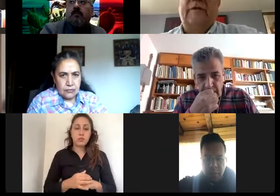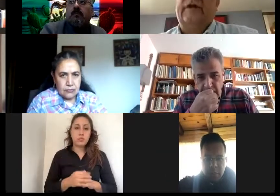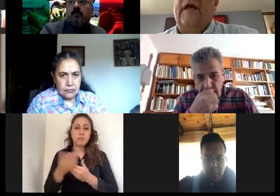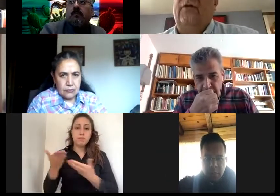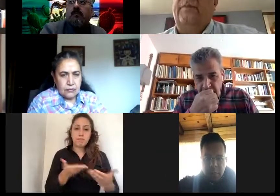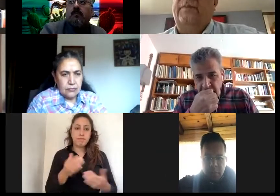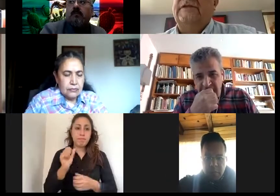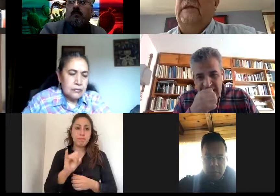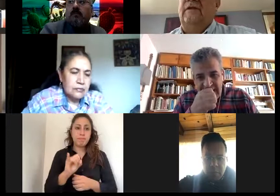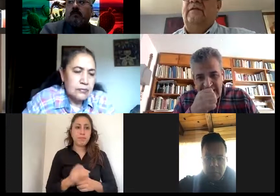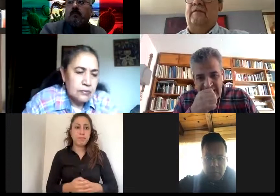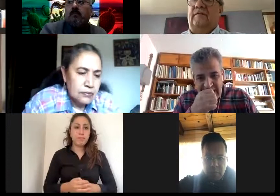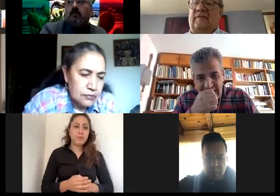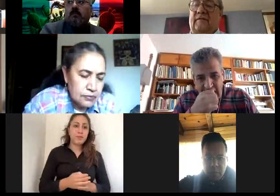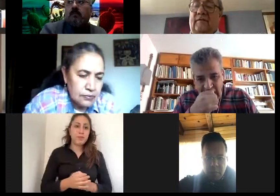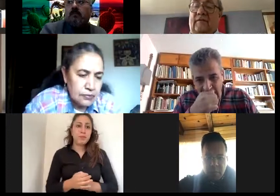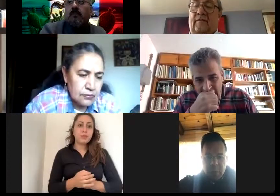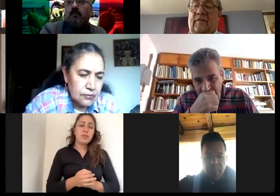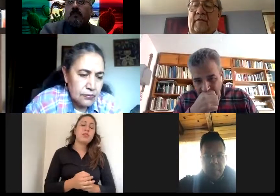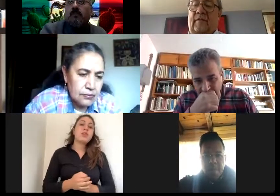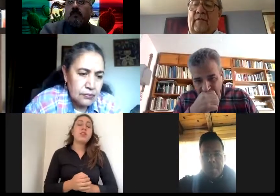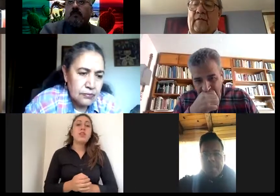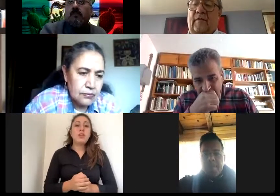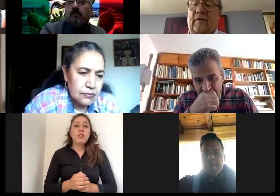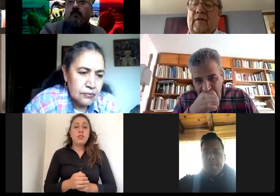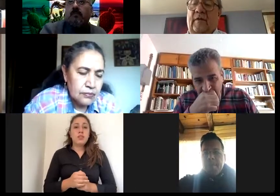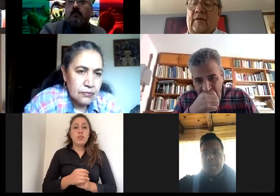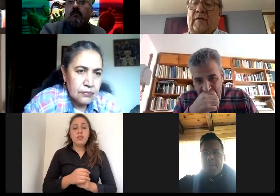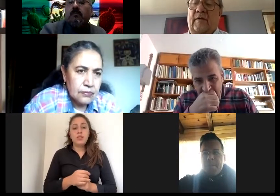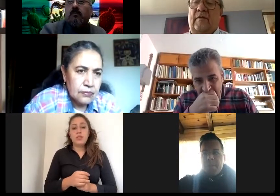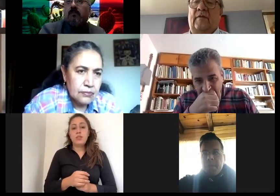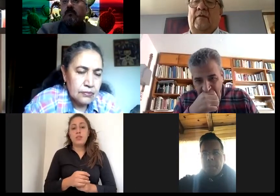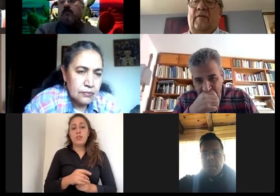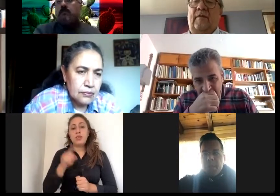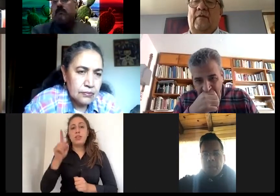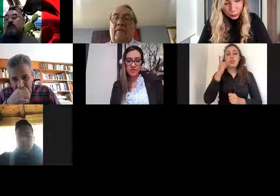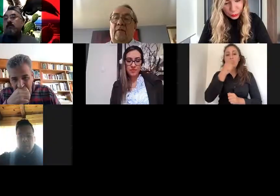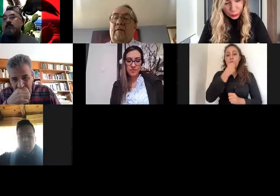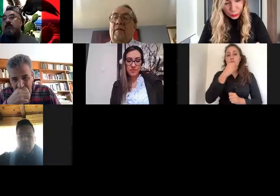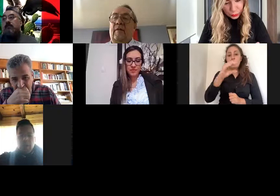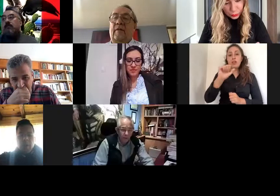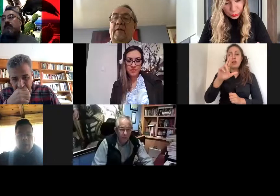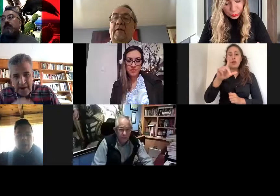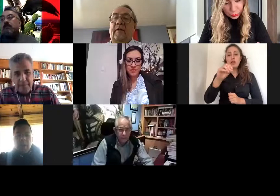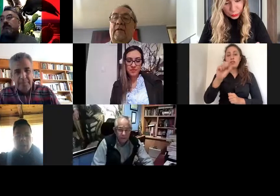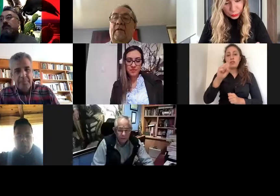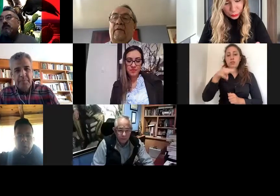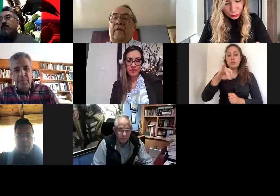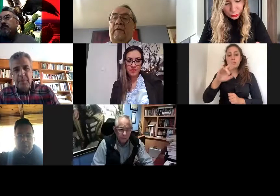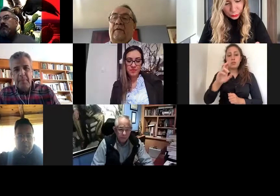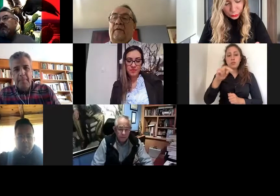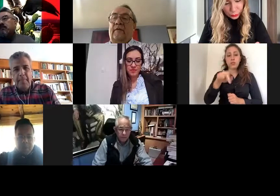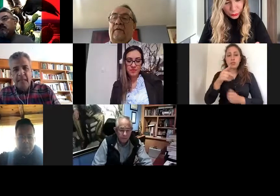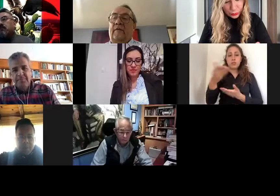Presente. Ricardo Ruiz, presente. Bien, el vicepresidente de la comisión, diputado Carlos Hernández Mirón.